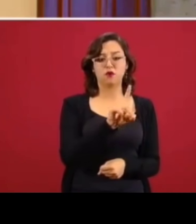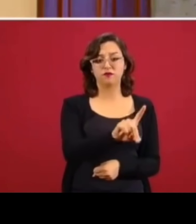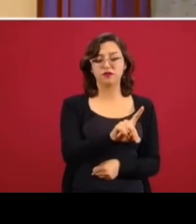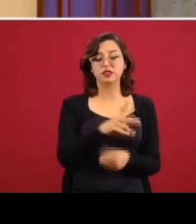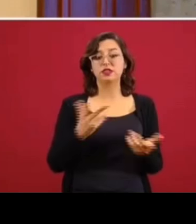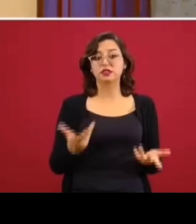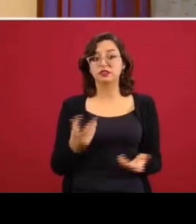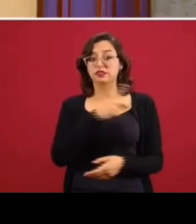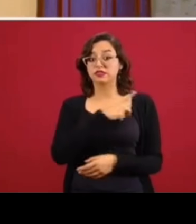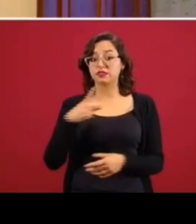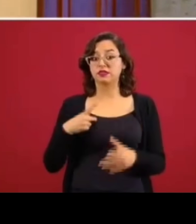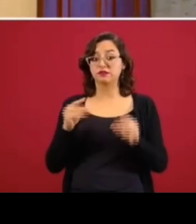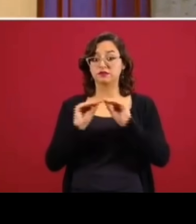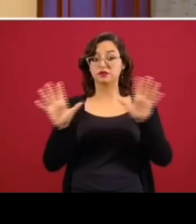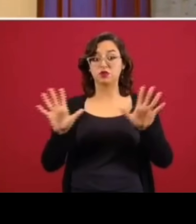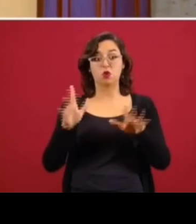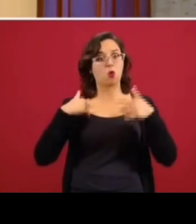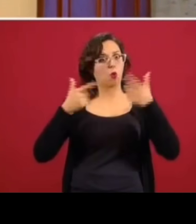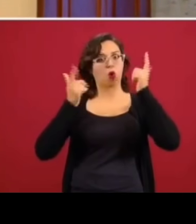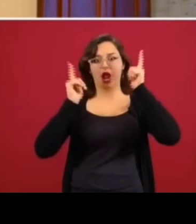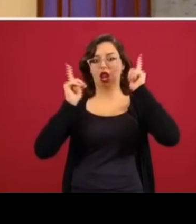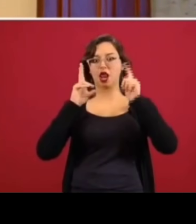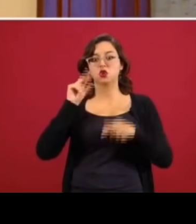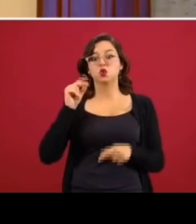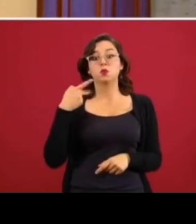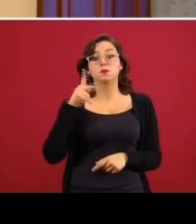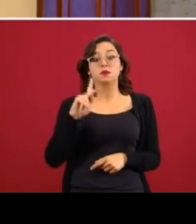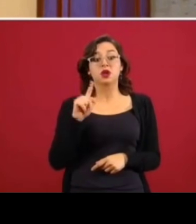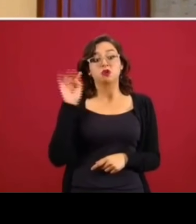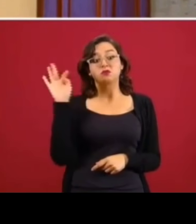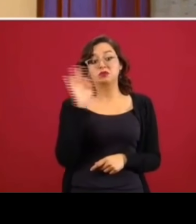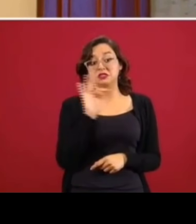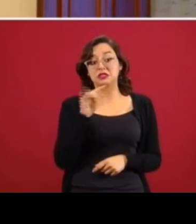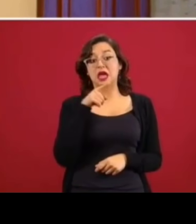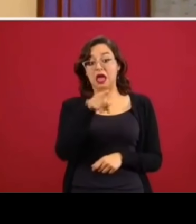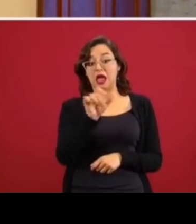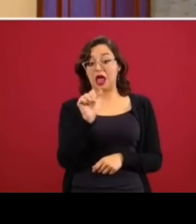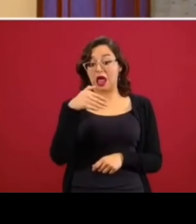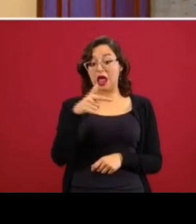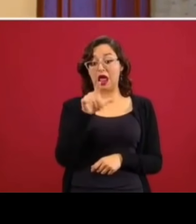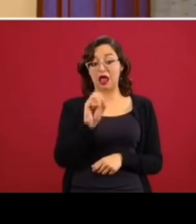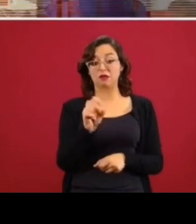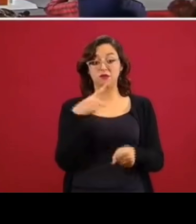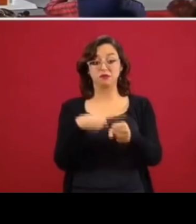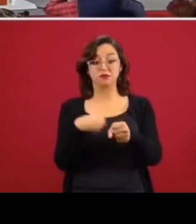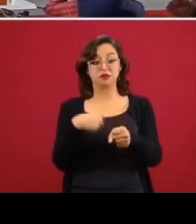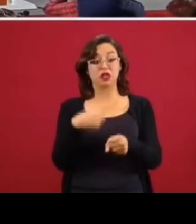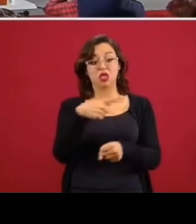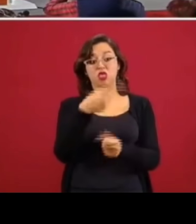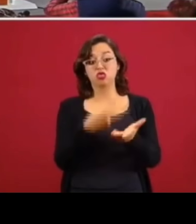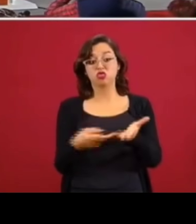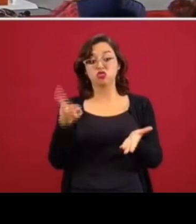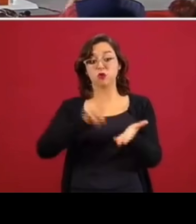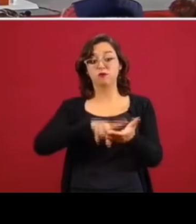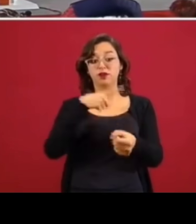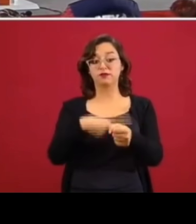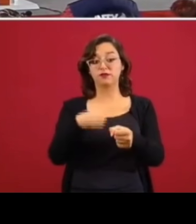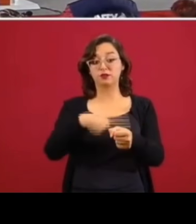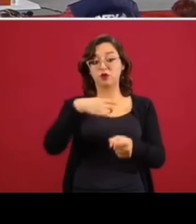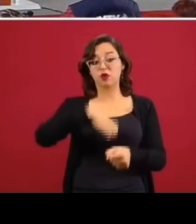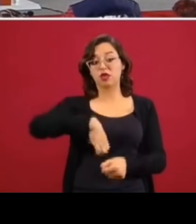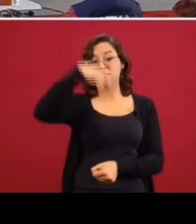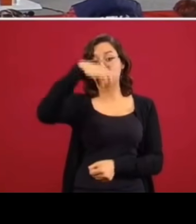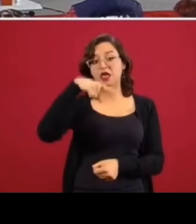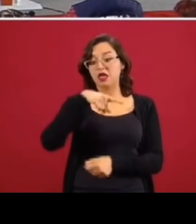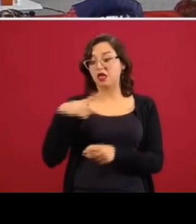ser clarísimo que no lo deseo. Sería de los pacientes que, por su comorbilidad y edad, no sería una